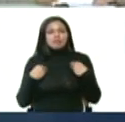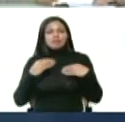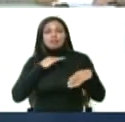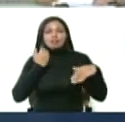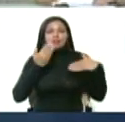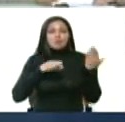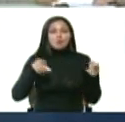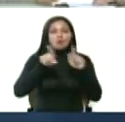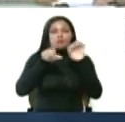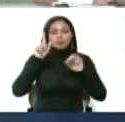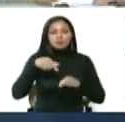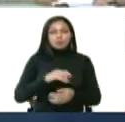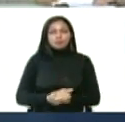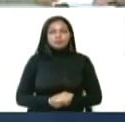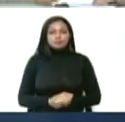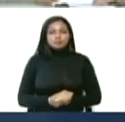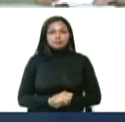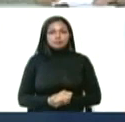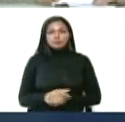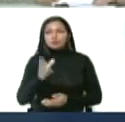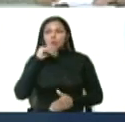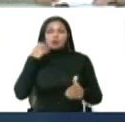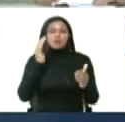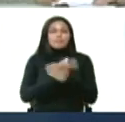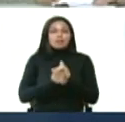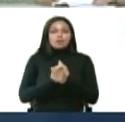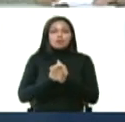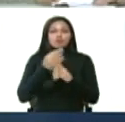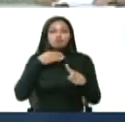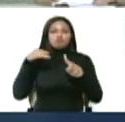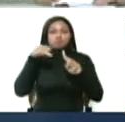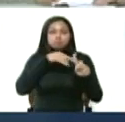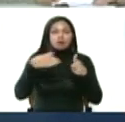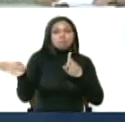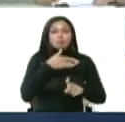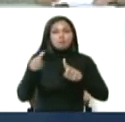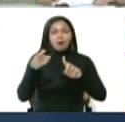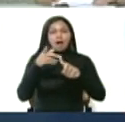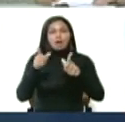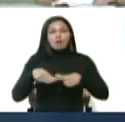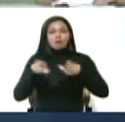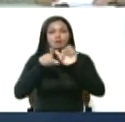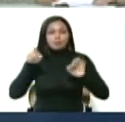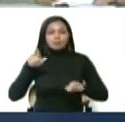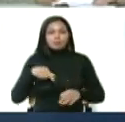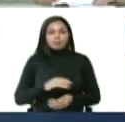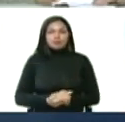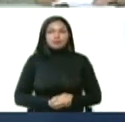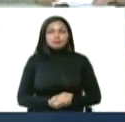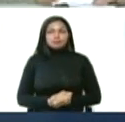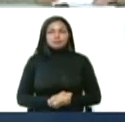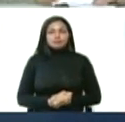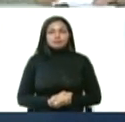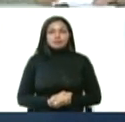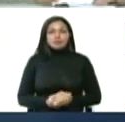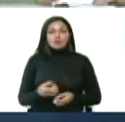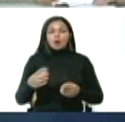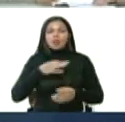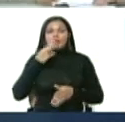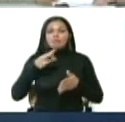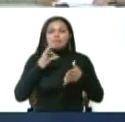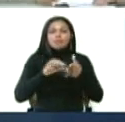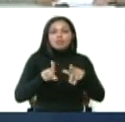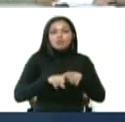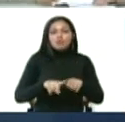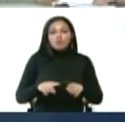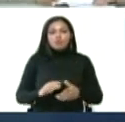muerte, con un enemigo invisible que nos acecha y nos ataca por todos lados, ese virus que